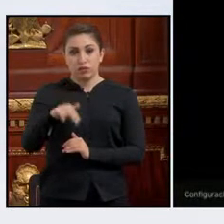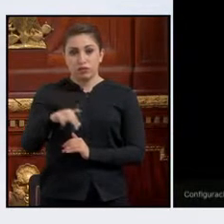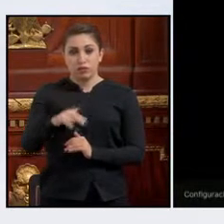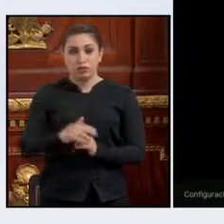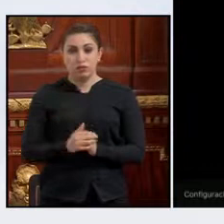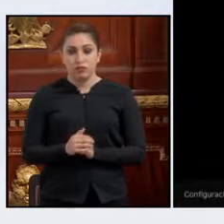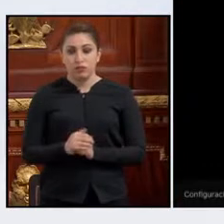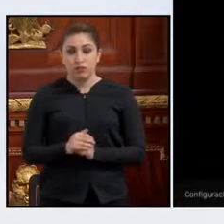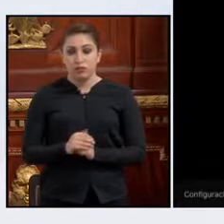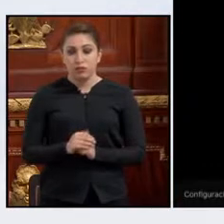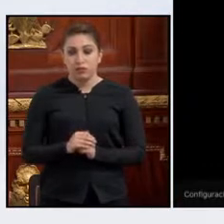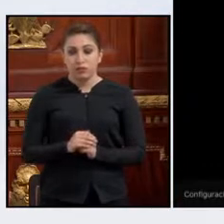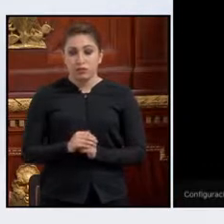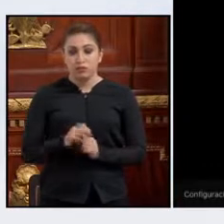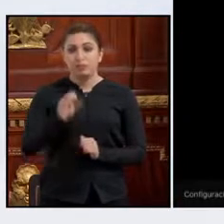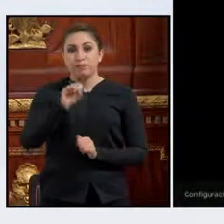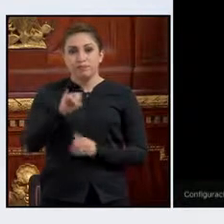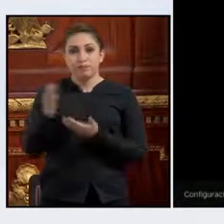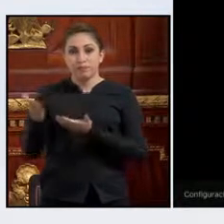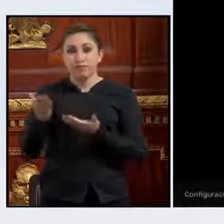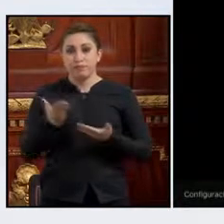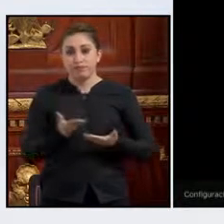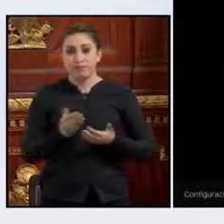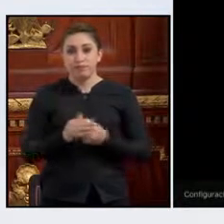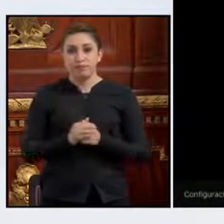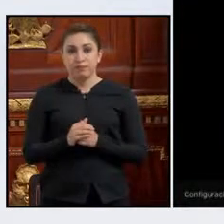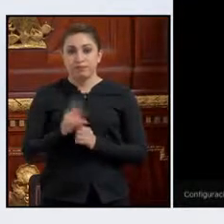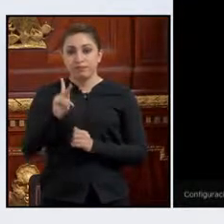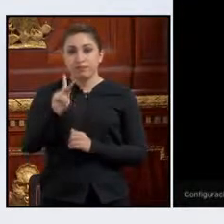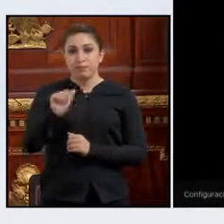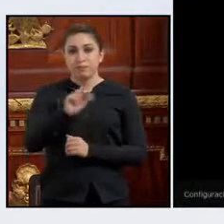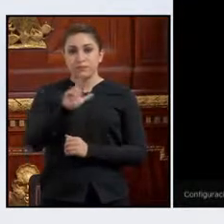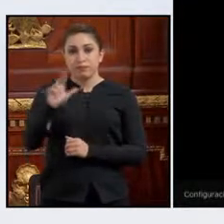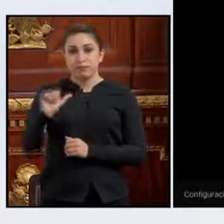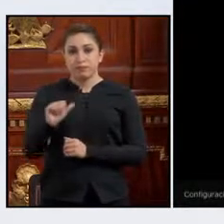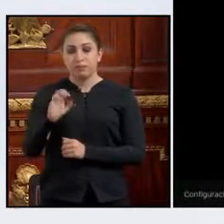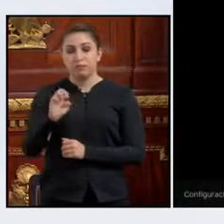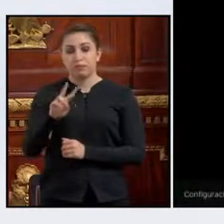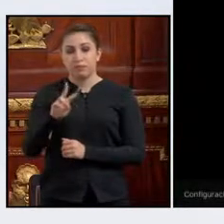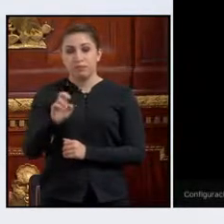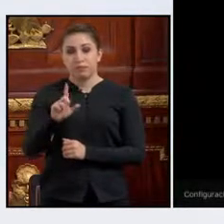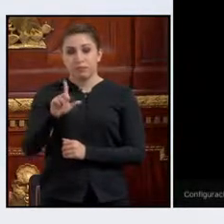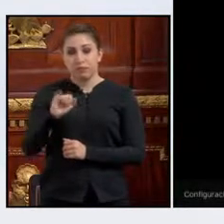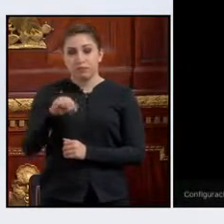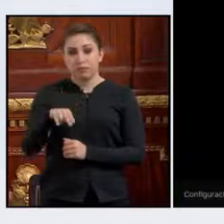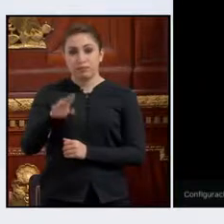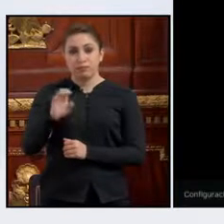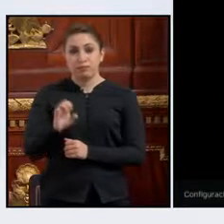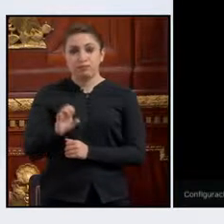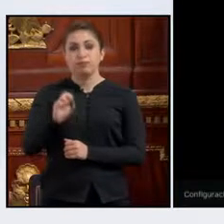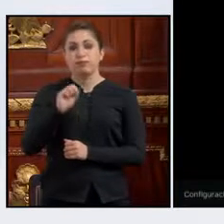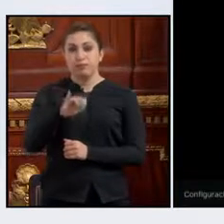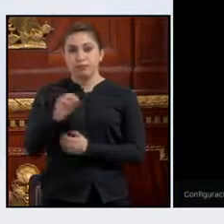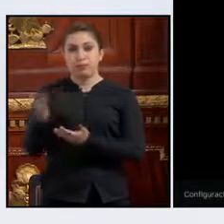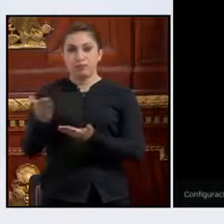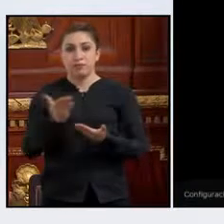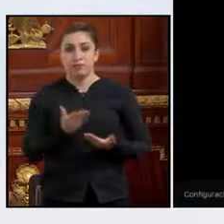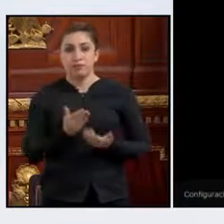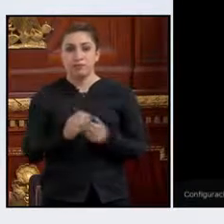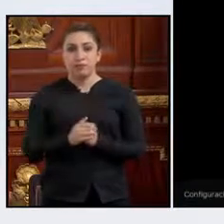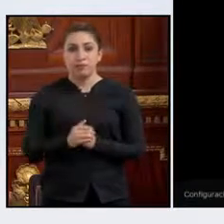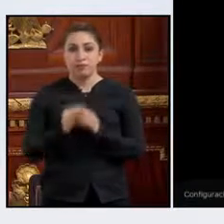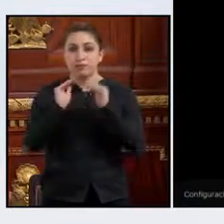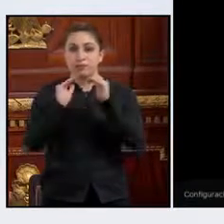Martín Padilla, presente. Parra Álvarez Evelyn. Evelyn Parra, presente.